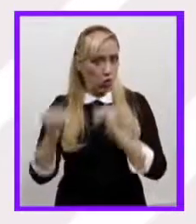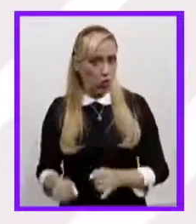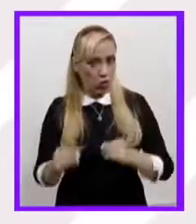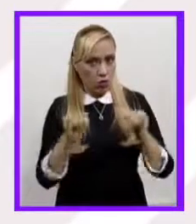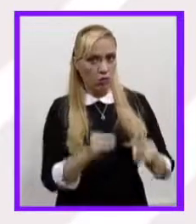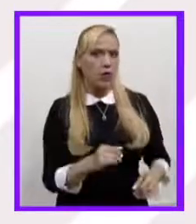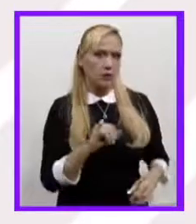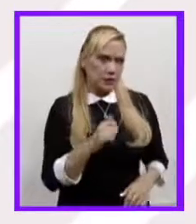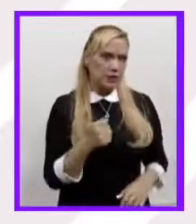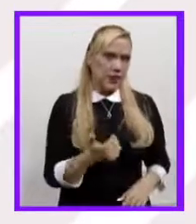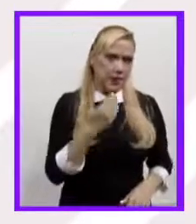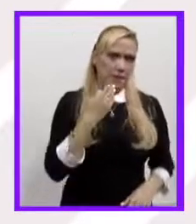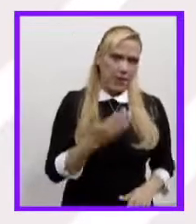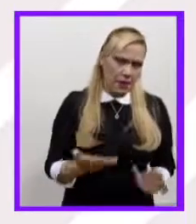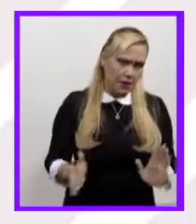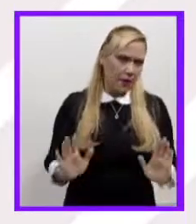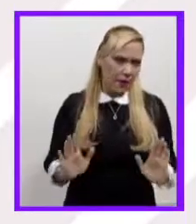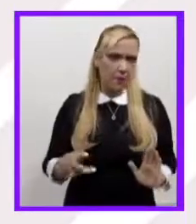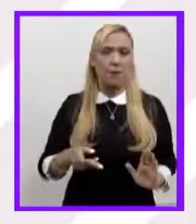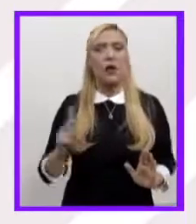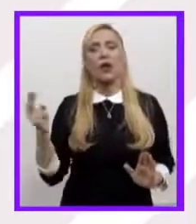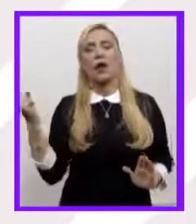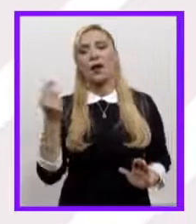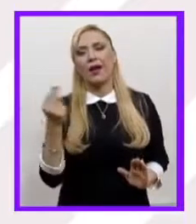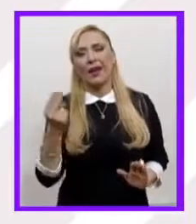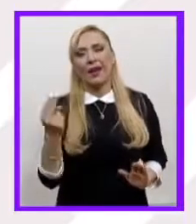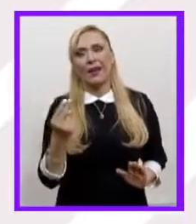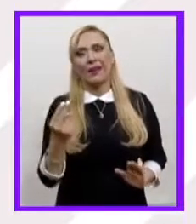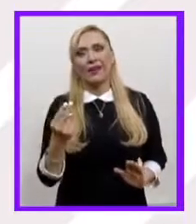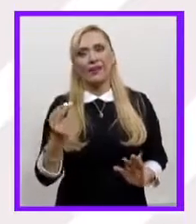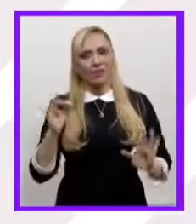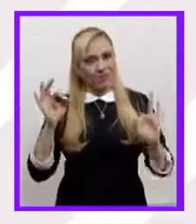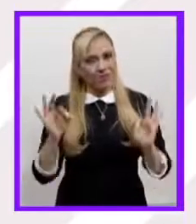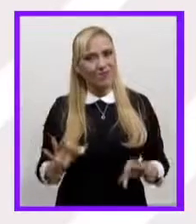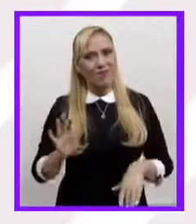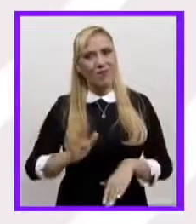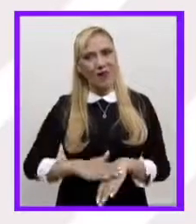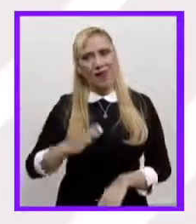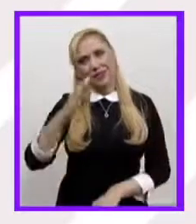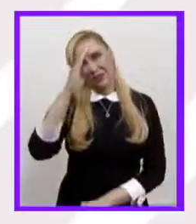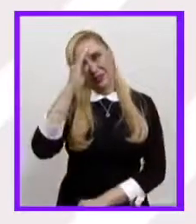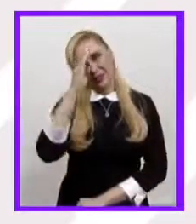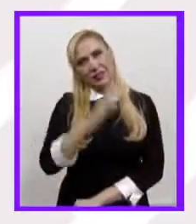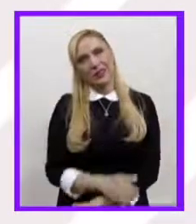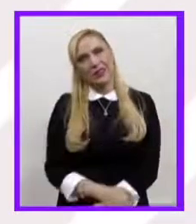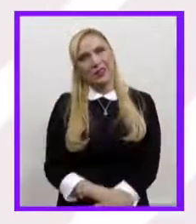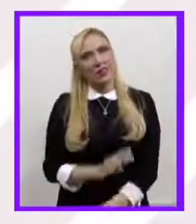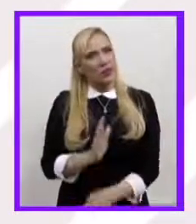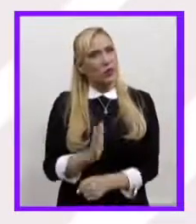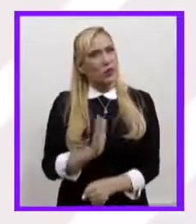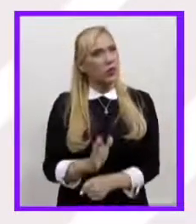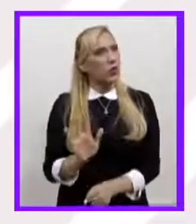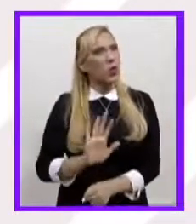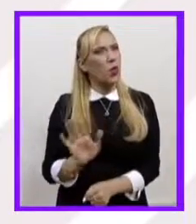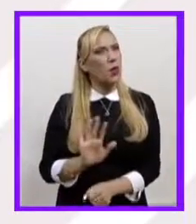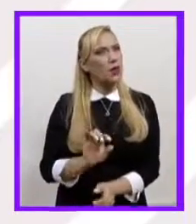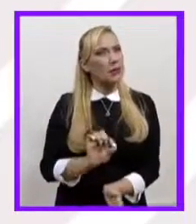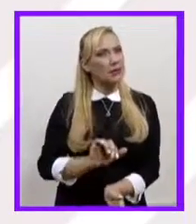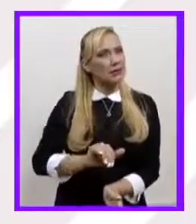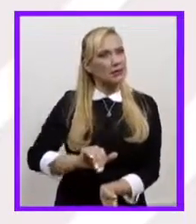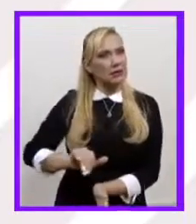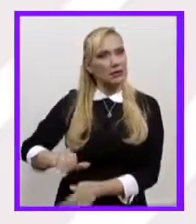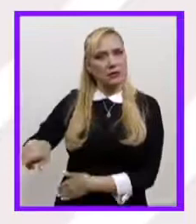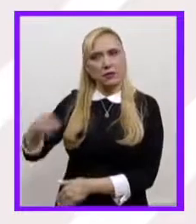está bien, sino que necesitamos tener más imaginación no punitiva para poder llegar a las